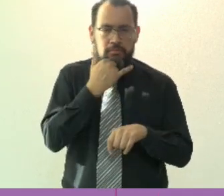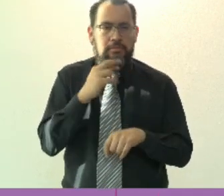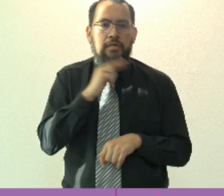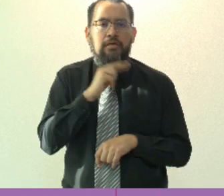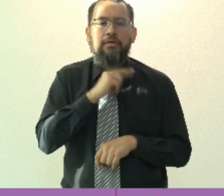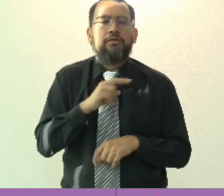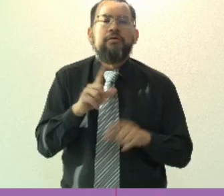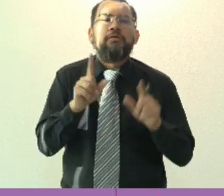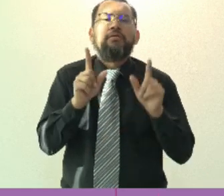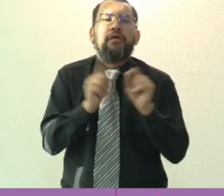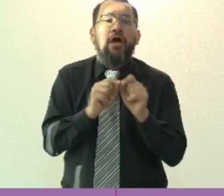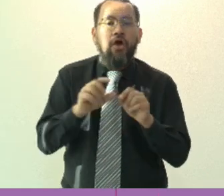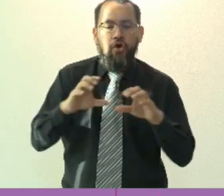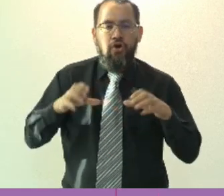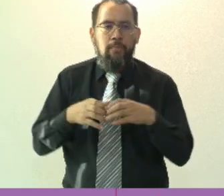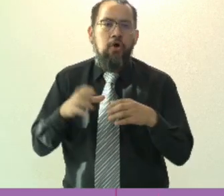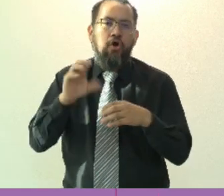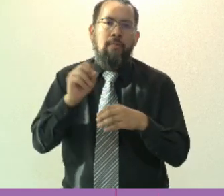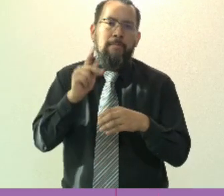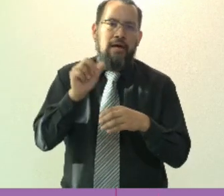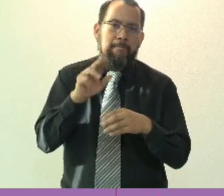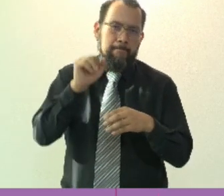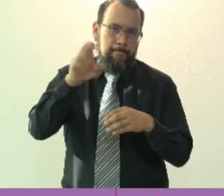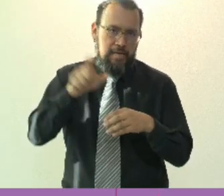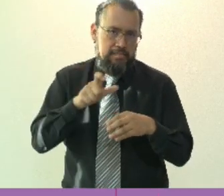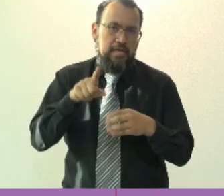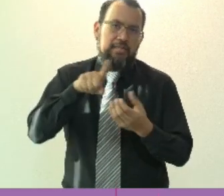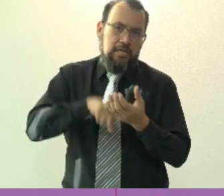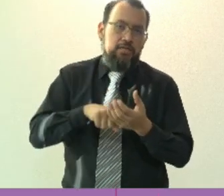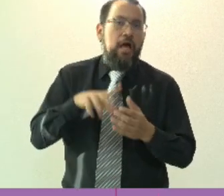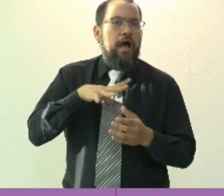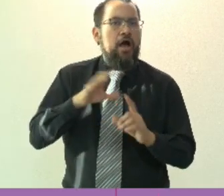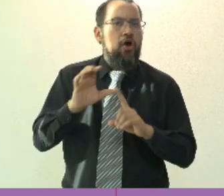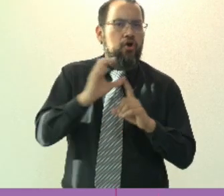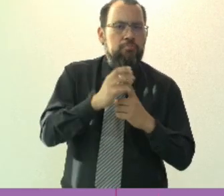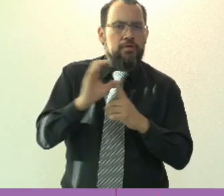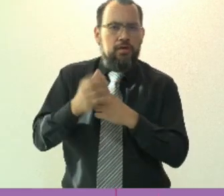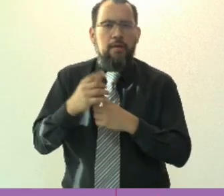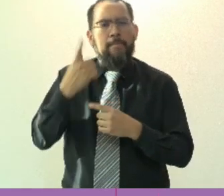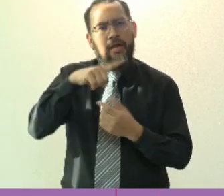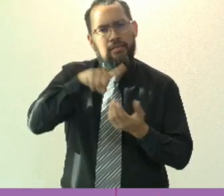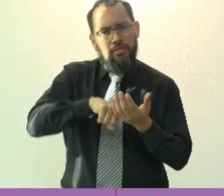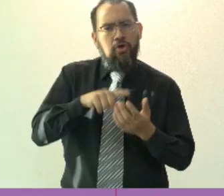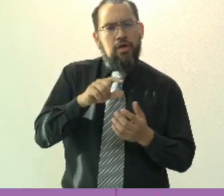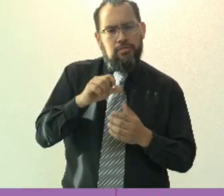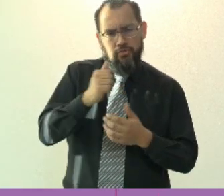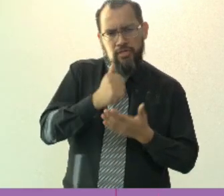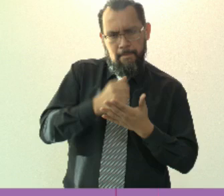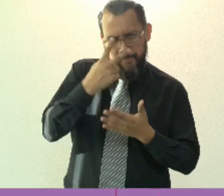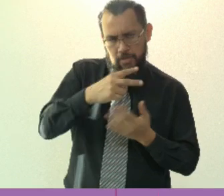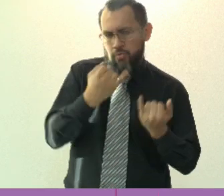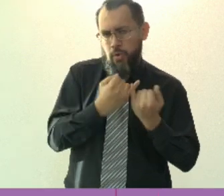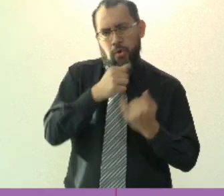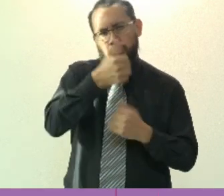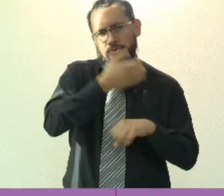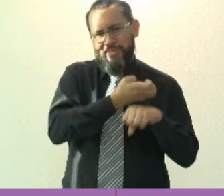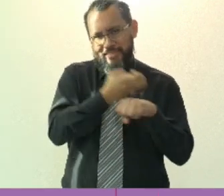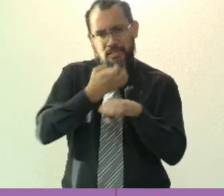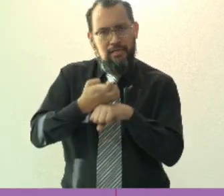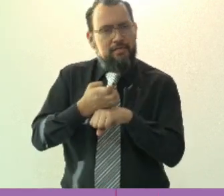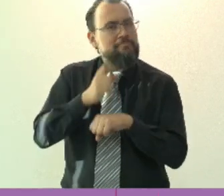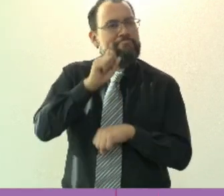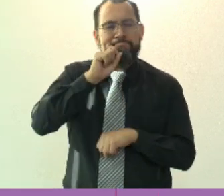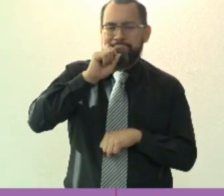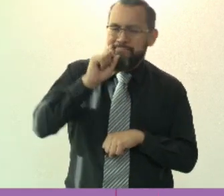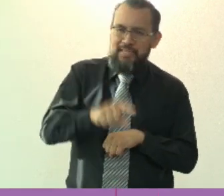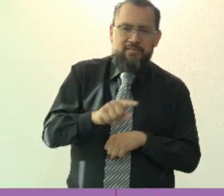última, bueno, como integrante de Coparmex me toca estar conviviendo con muchos comités de fomento económico de la Ciudad de México, pero también de otros estados. Y en los comités de fomento